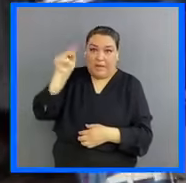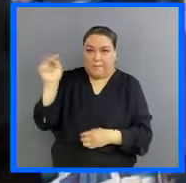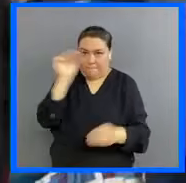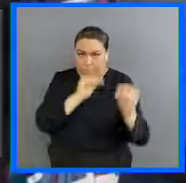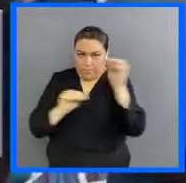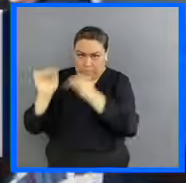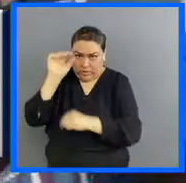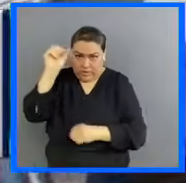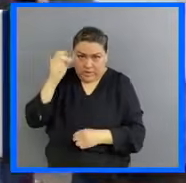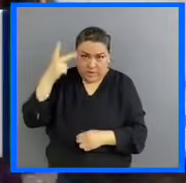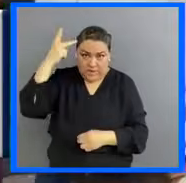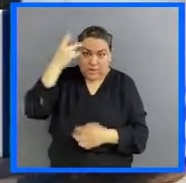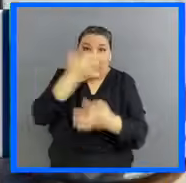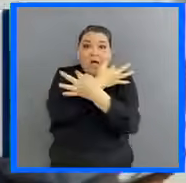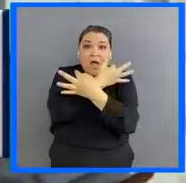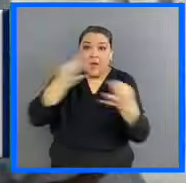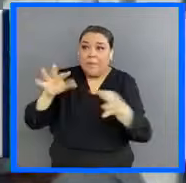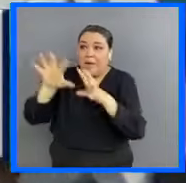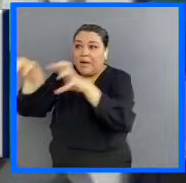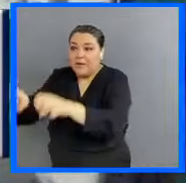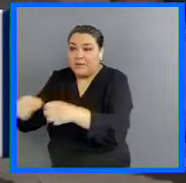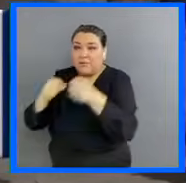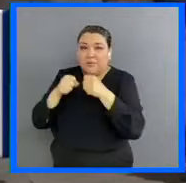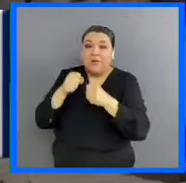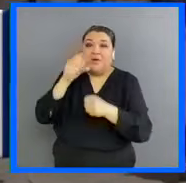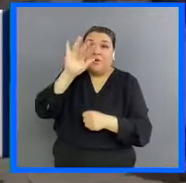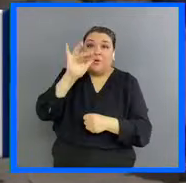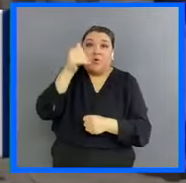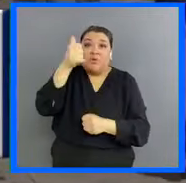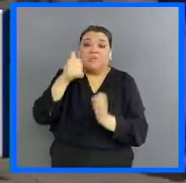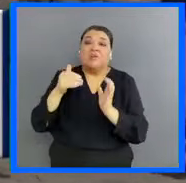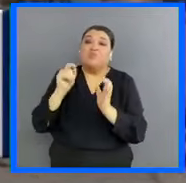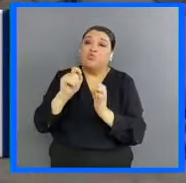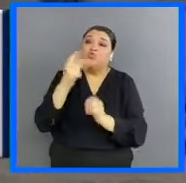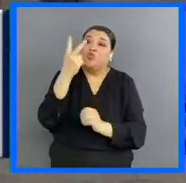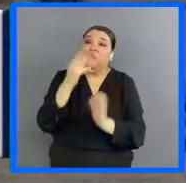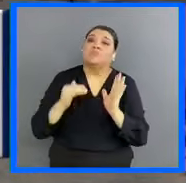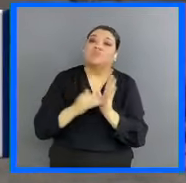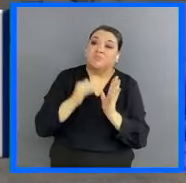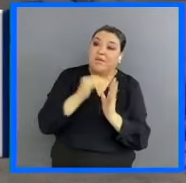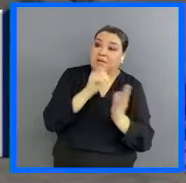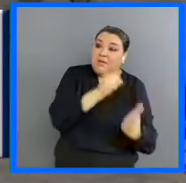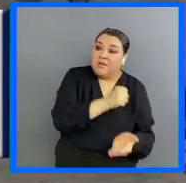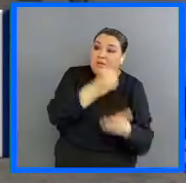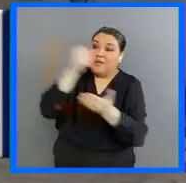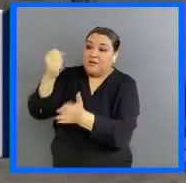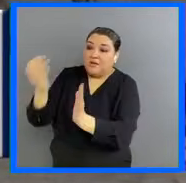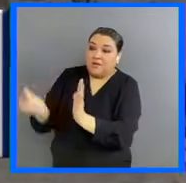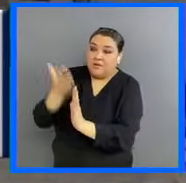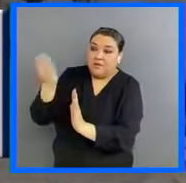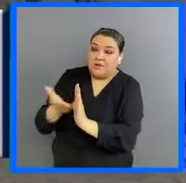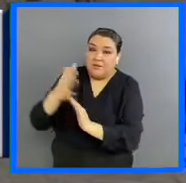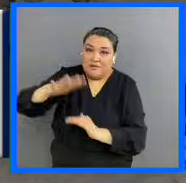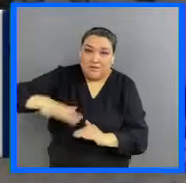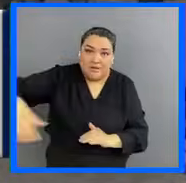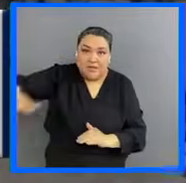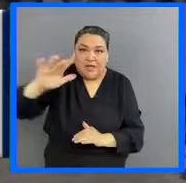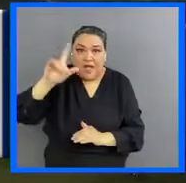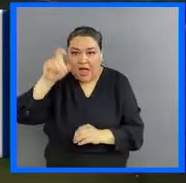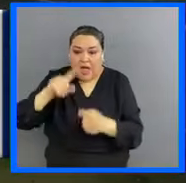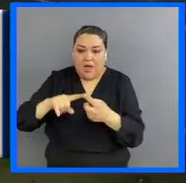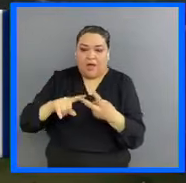de 56.2 millones de pesos que serían destinados a obras básicas de acceso al agua, salud y